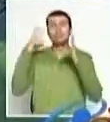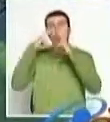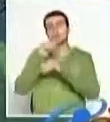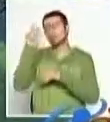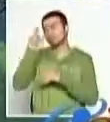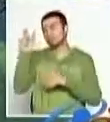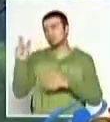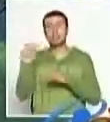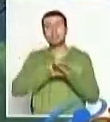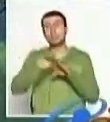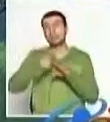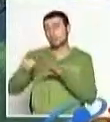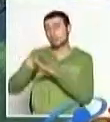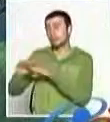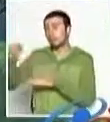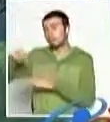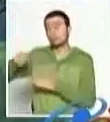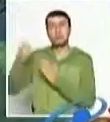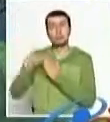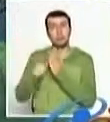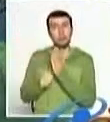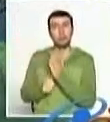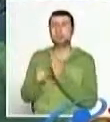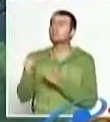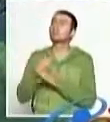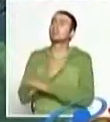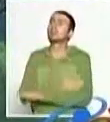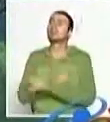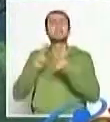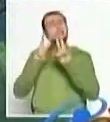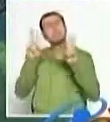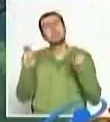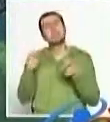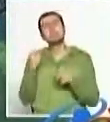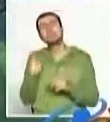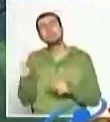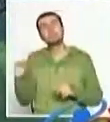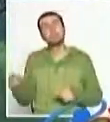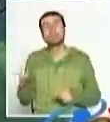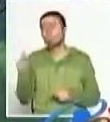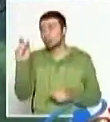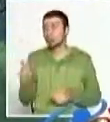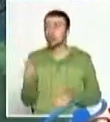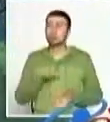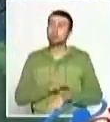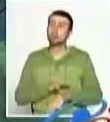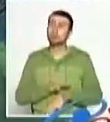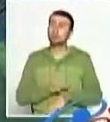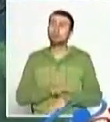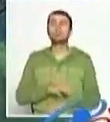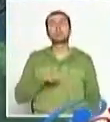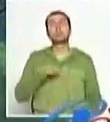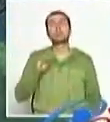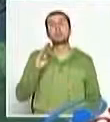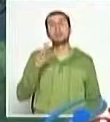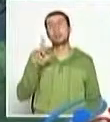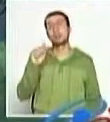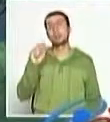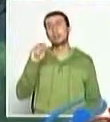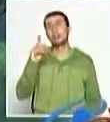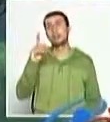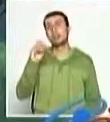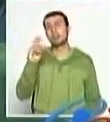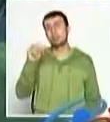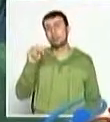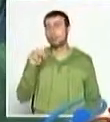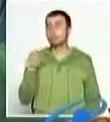invitados para este programa era un tema que me hablaba el doctor Luis Edilberto Blandón, quien hace